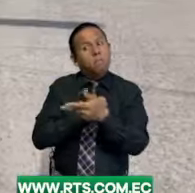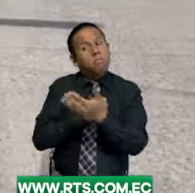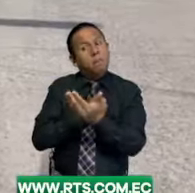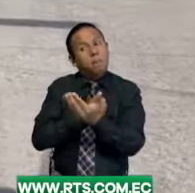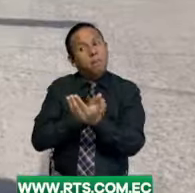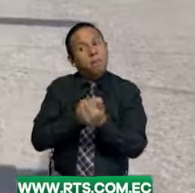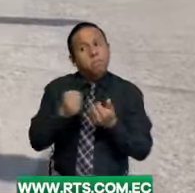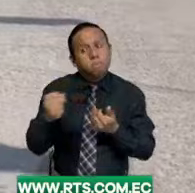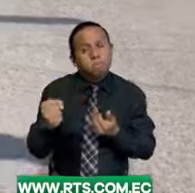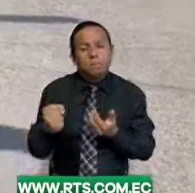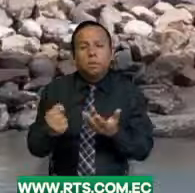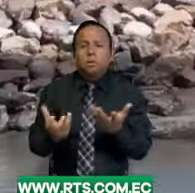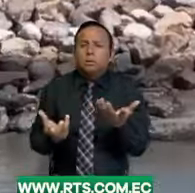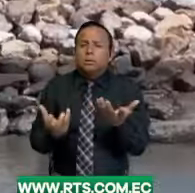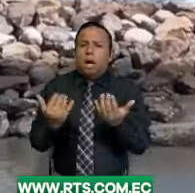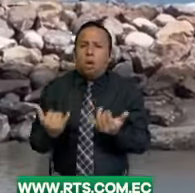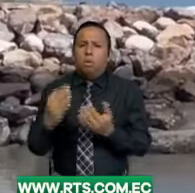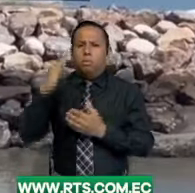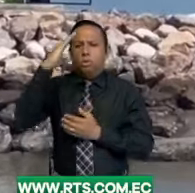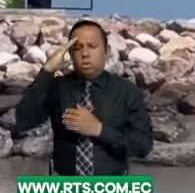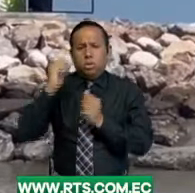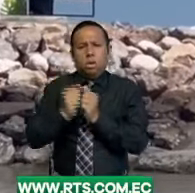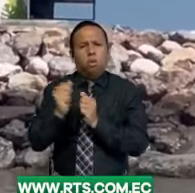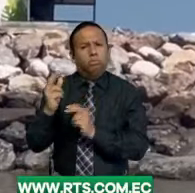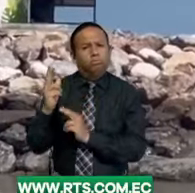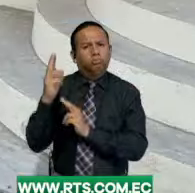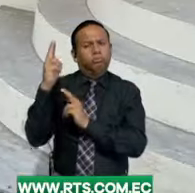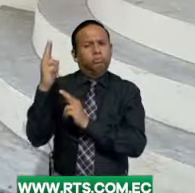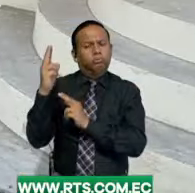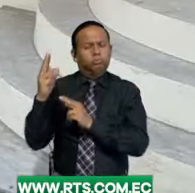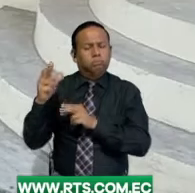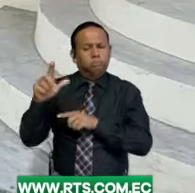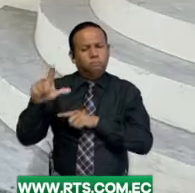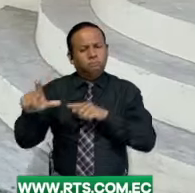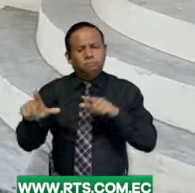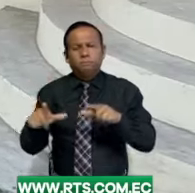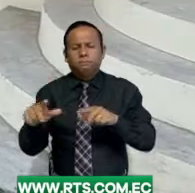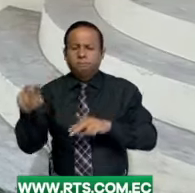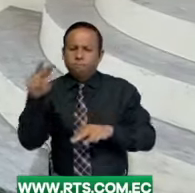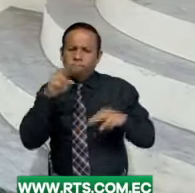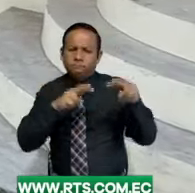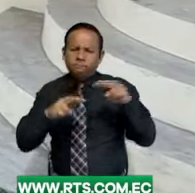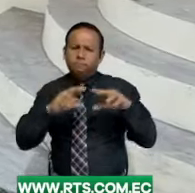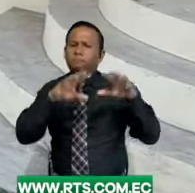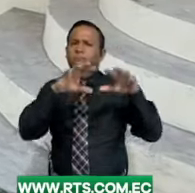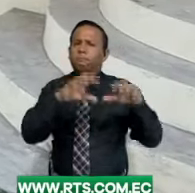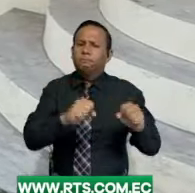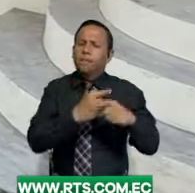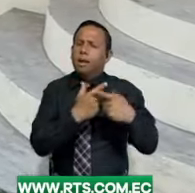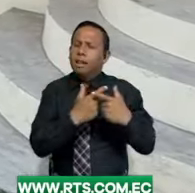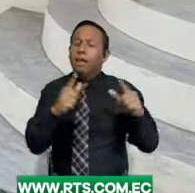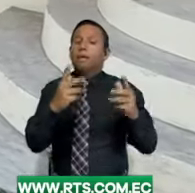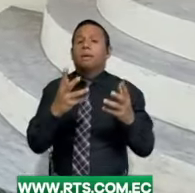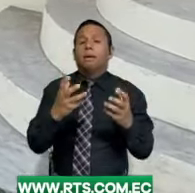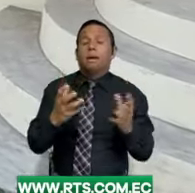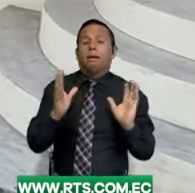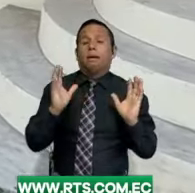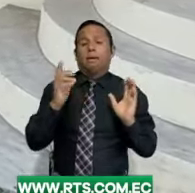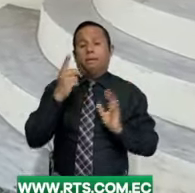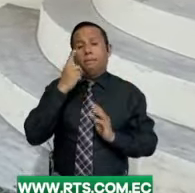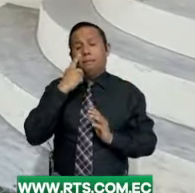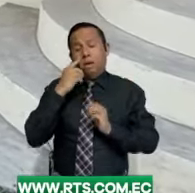a las Fuerzas Armadas para recuperar este espacio turístico. Realmente tenemos que articularnos con la Armada Nacional